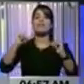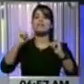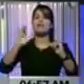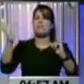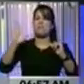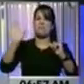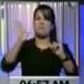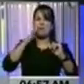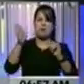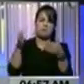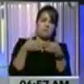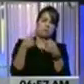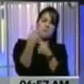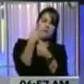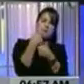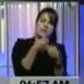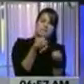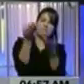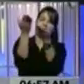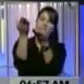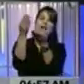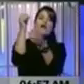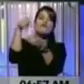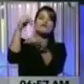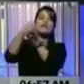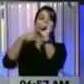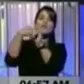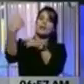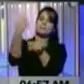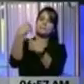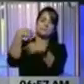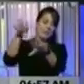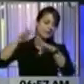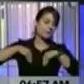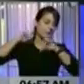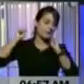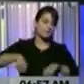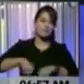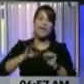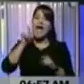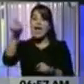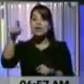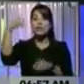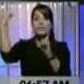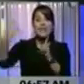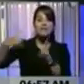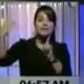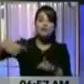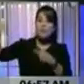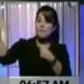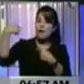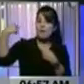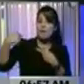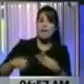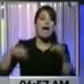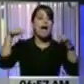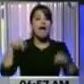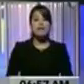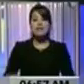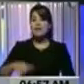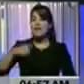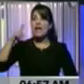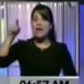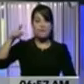Fondo Monetario Internacional, que era el que tomaba las decisiones, y por aquí desfilaban y